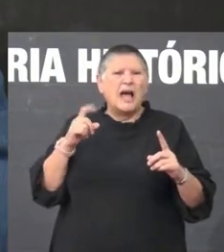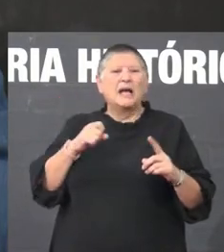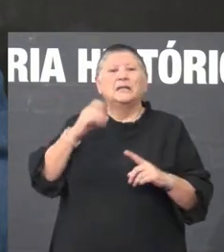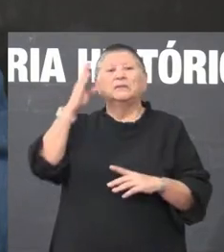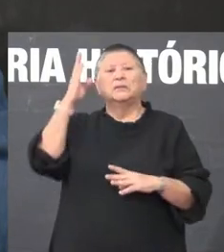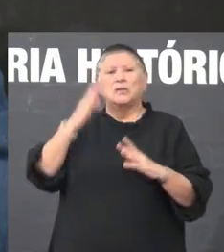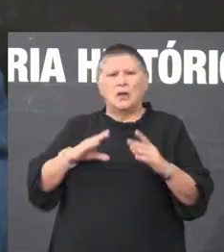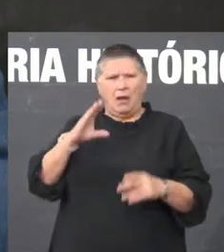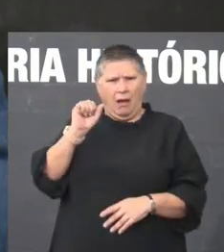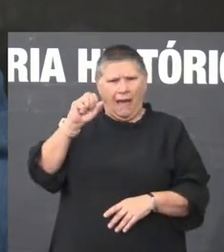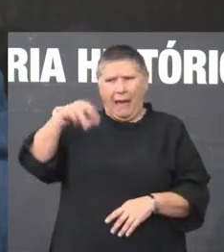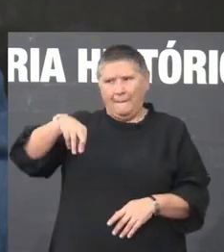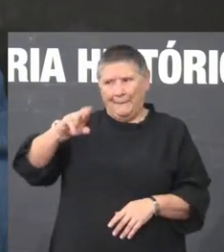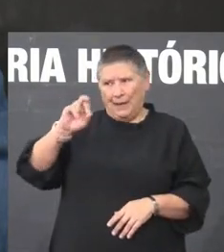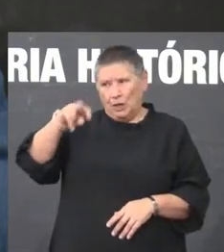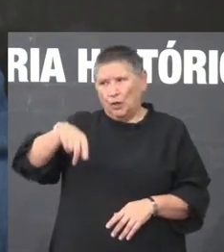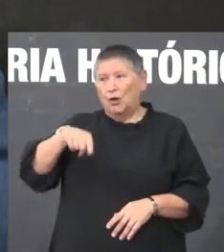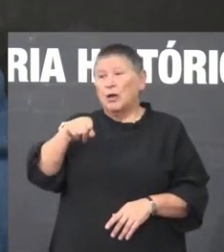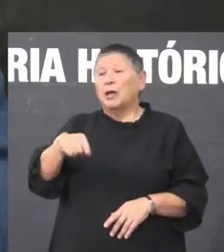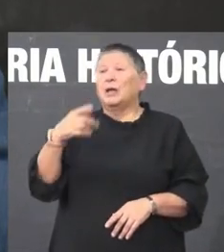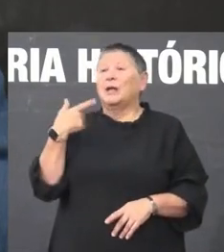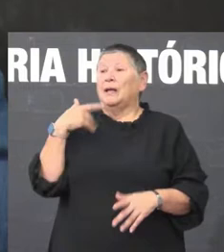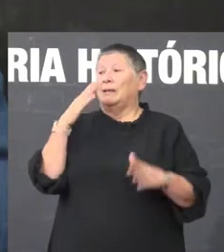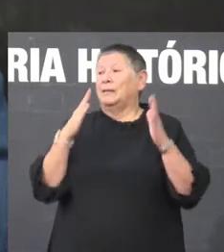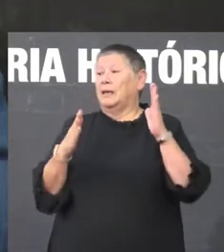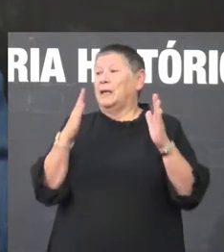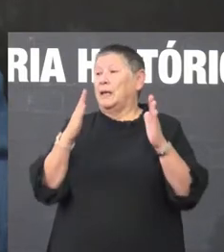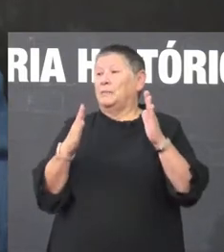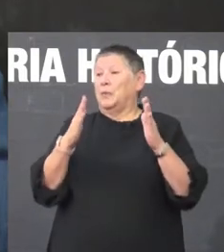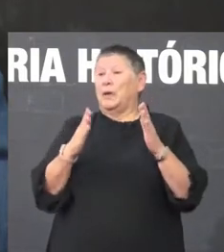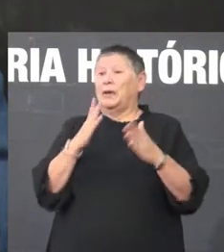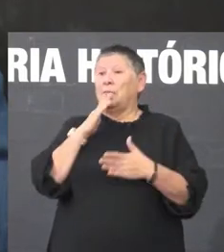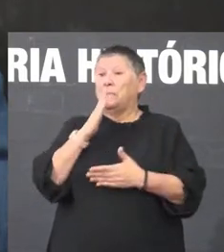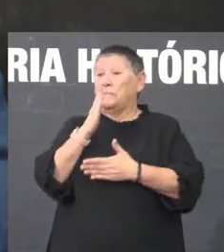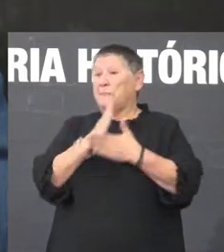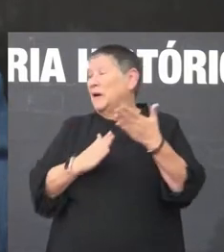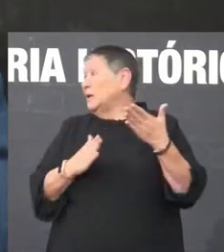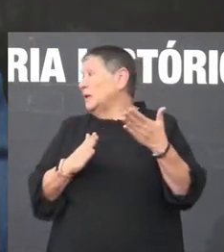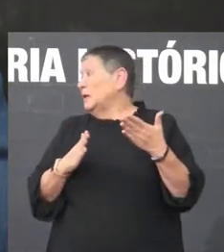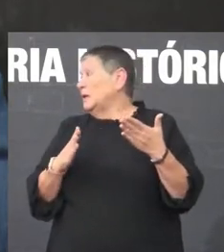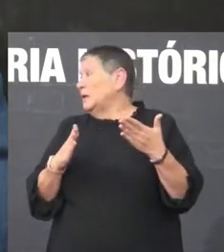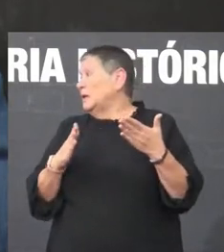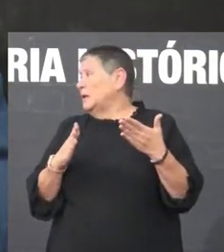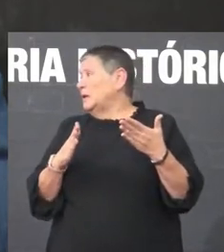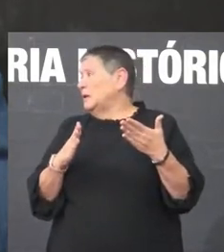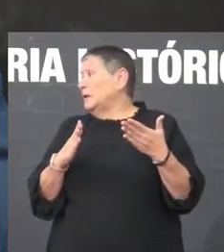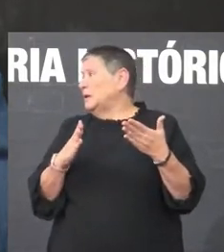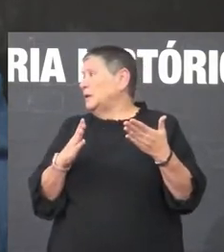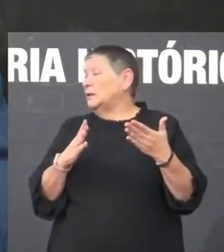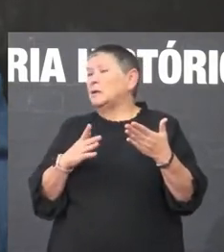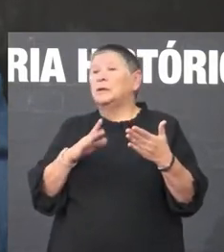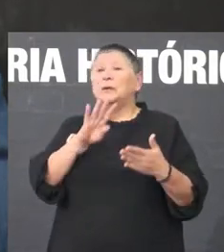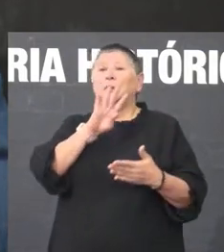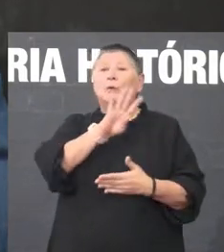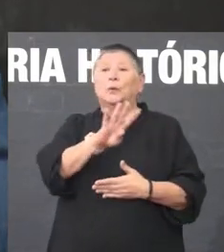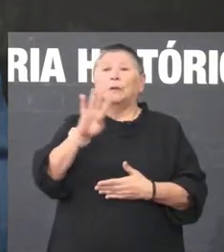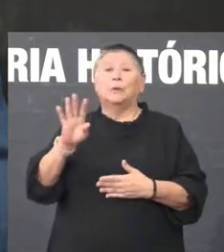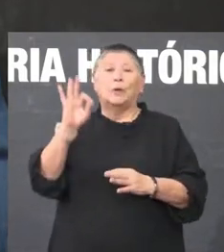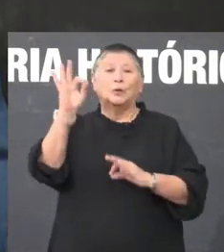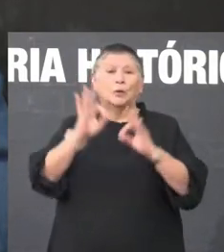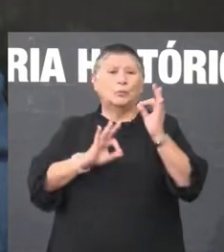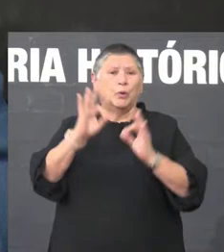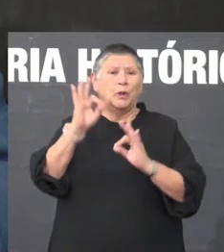referéndum en Escocia cuando el Scottish National Party había conseguido el 44% de los